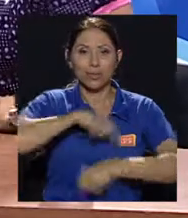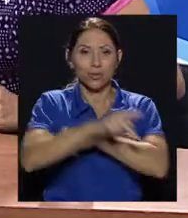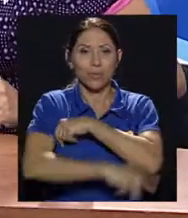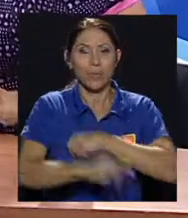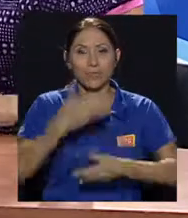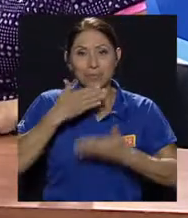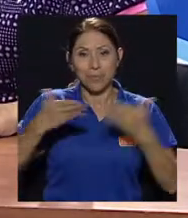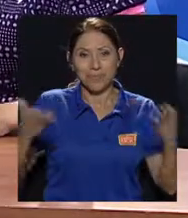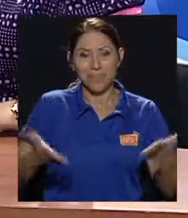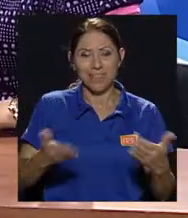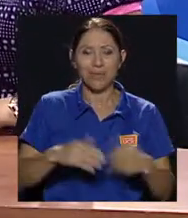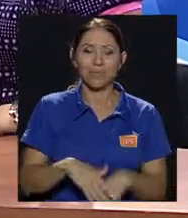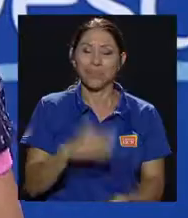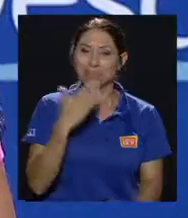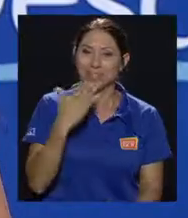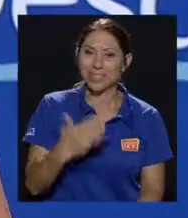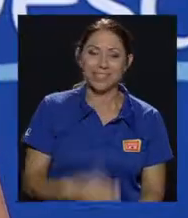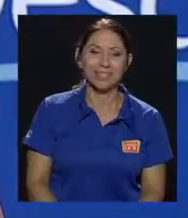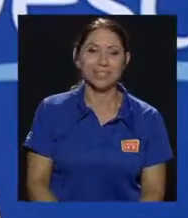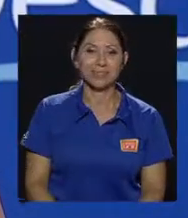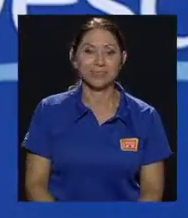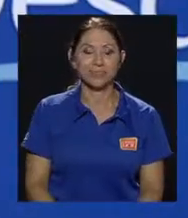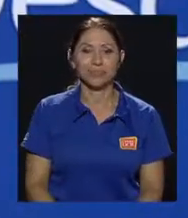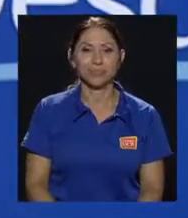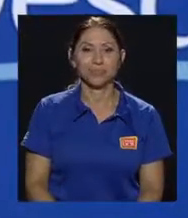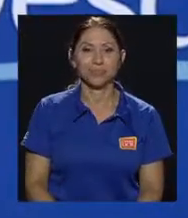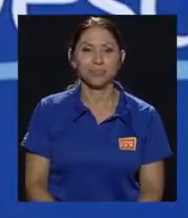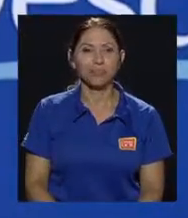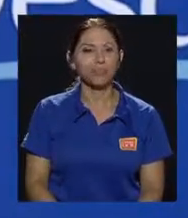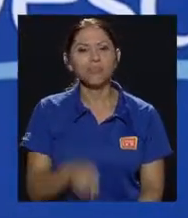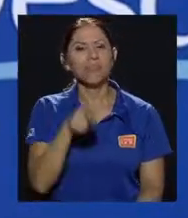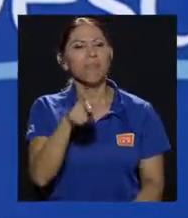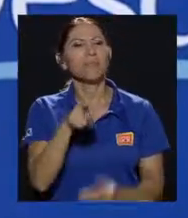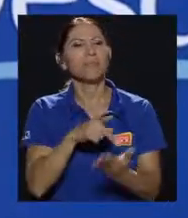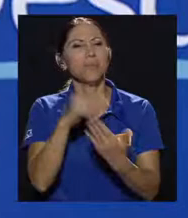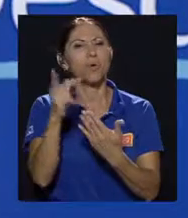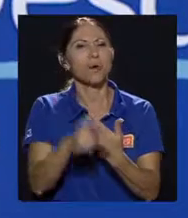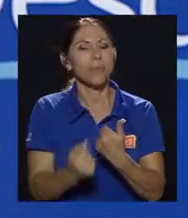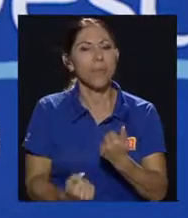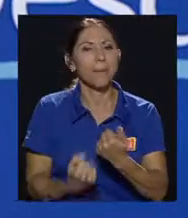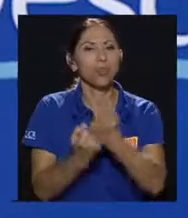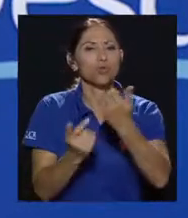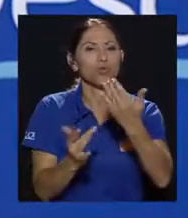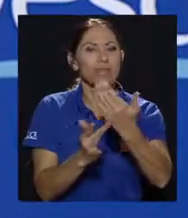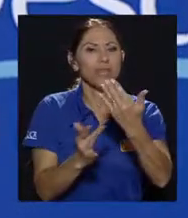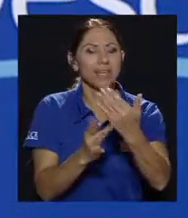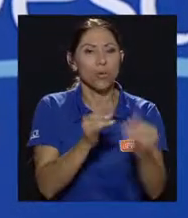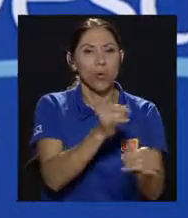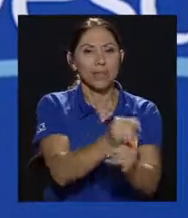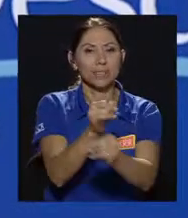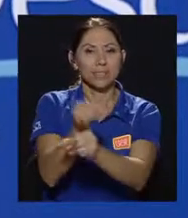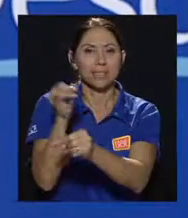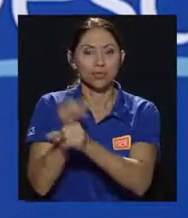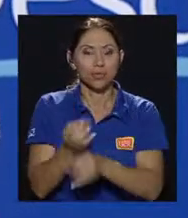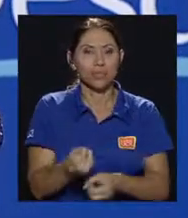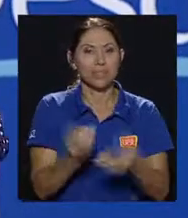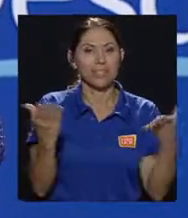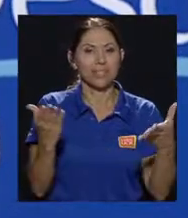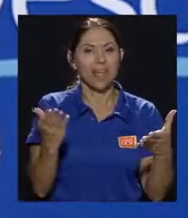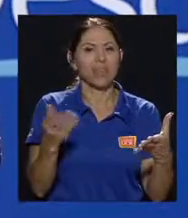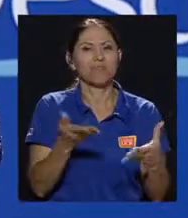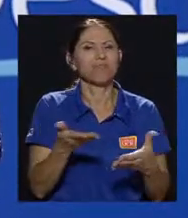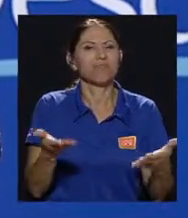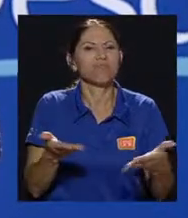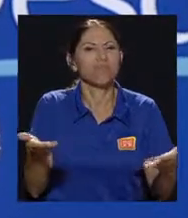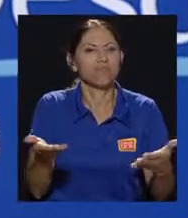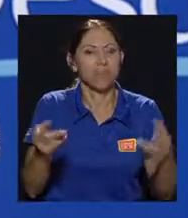doña Cinia. Muchas gracias. Cinia, ¿de qué se trata este programa de apoyo técnico a las instituciones del Estado en temas